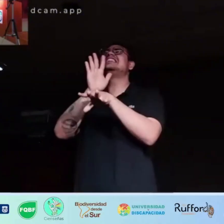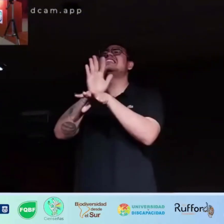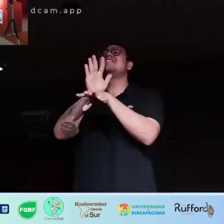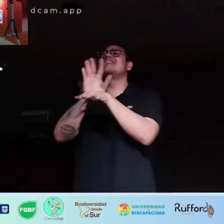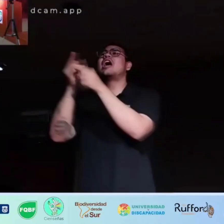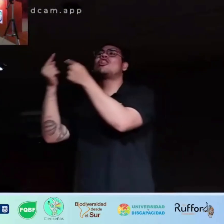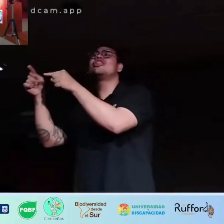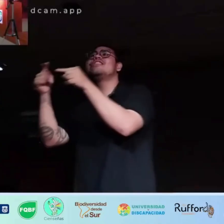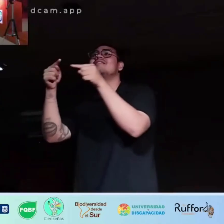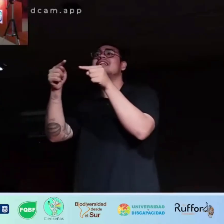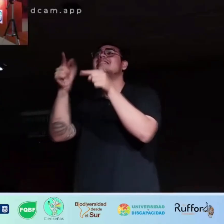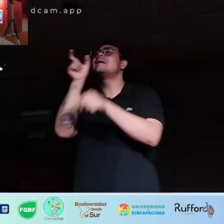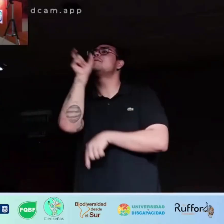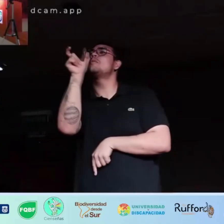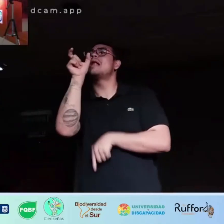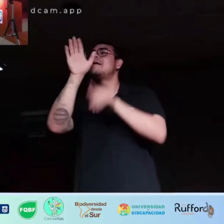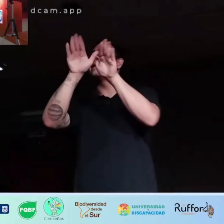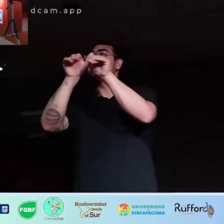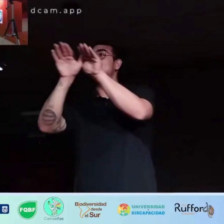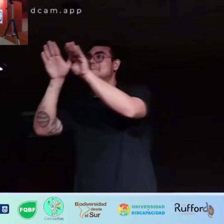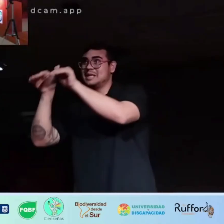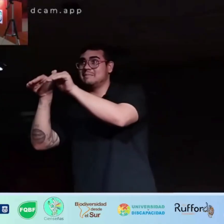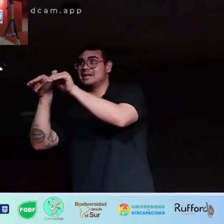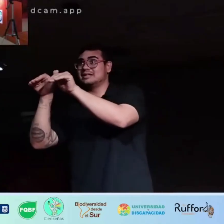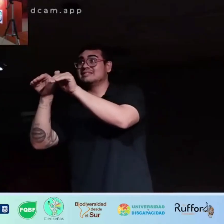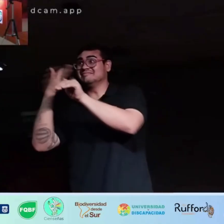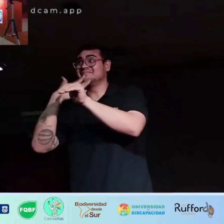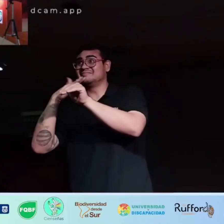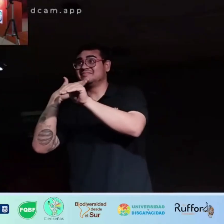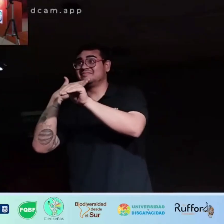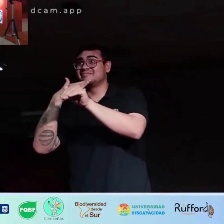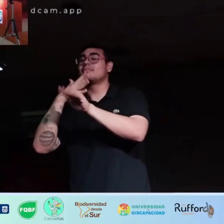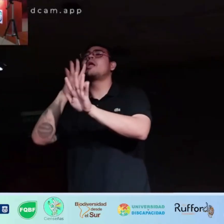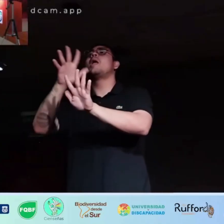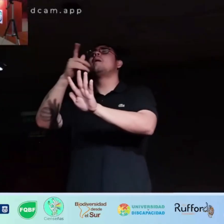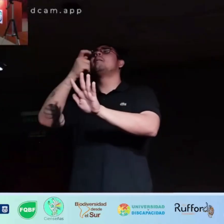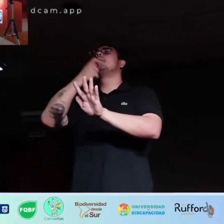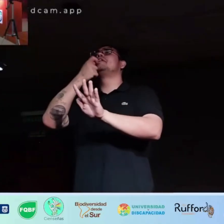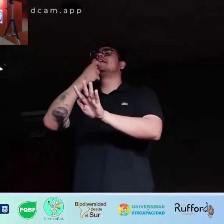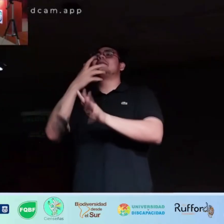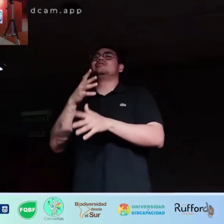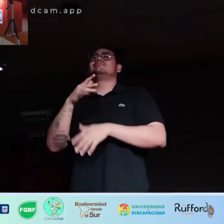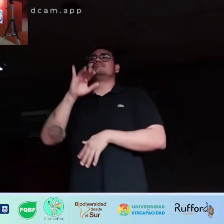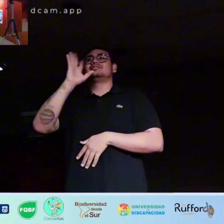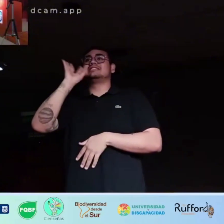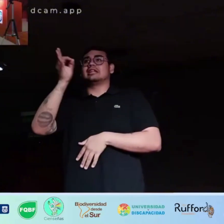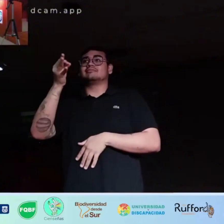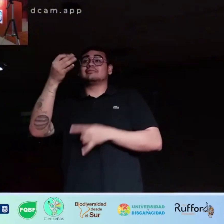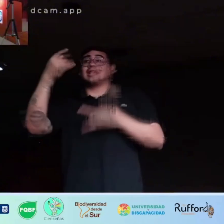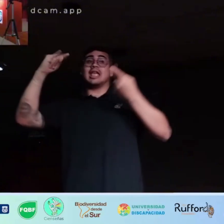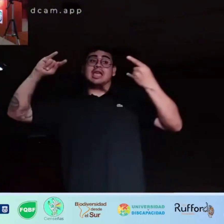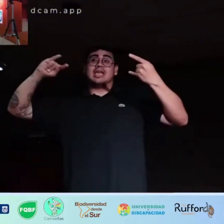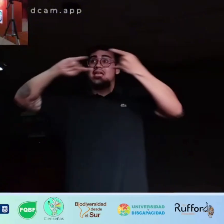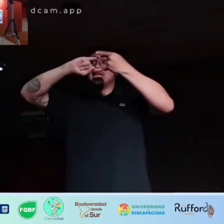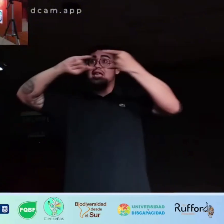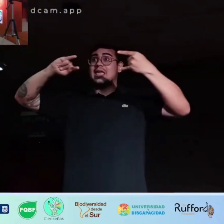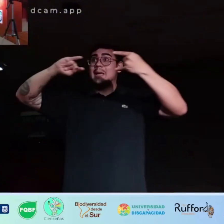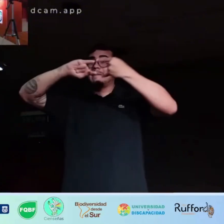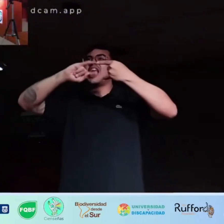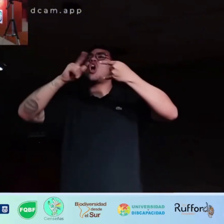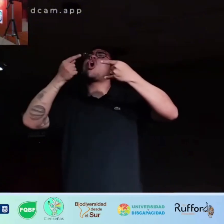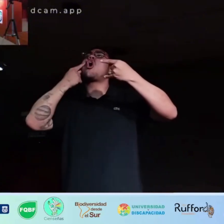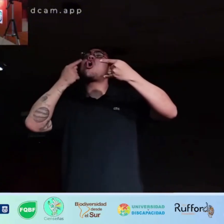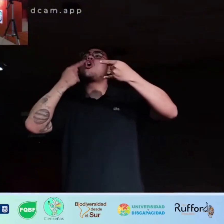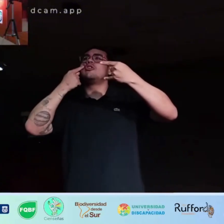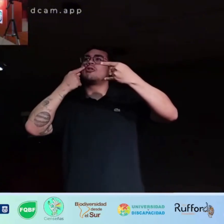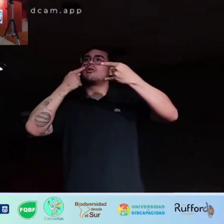sé que tengo los imanes en la heladera y uso esa misma, no me molesta. Acá lo que yo quiero es que un poco contagiar lo que nos